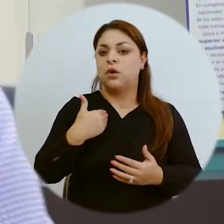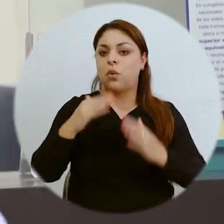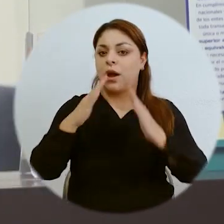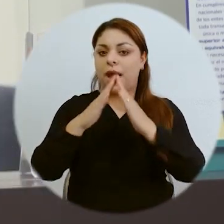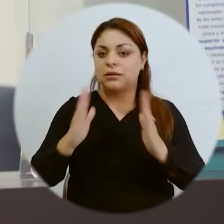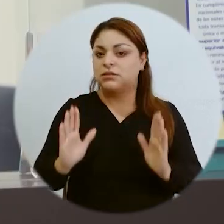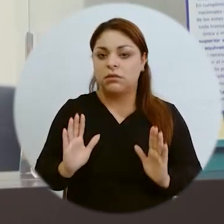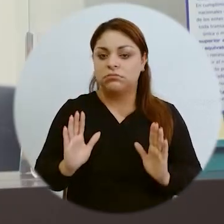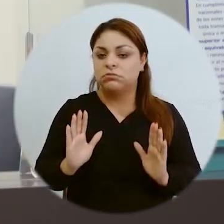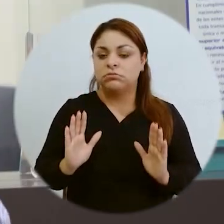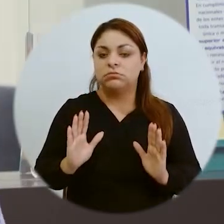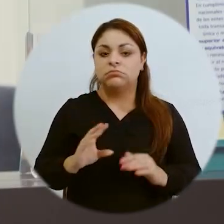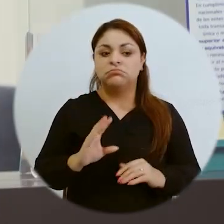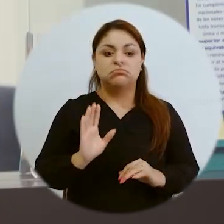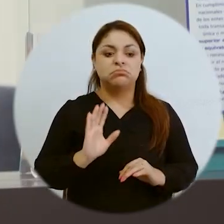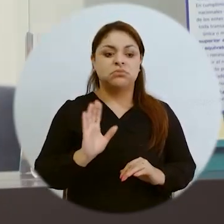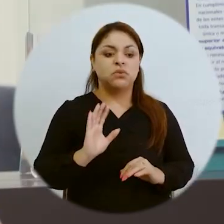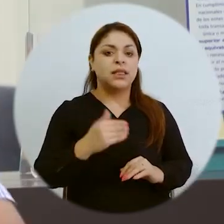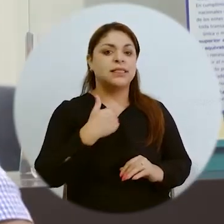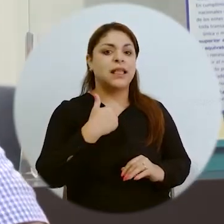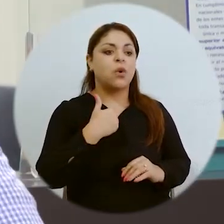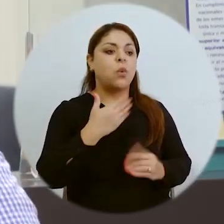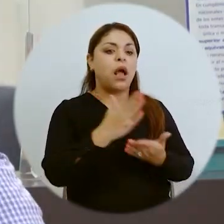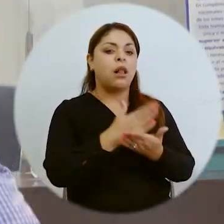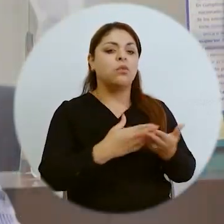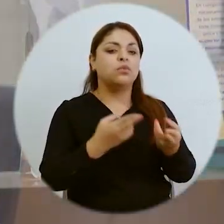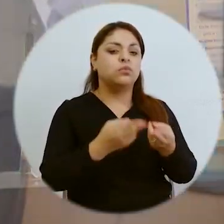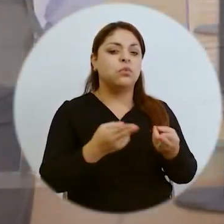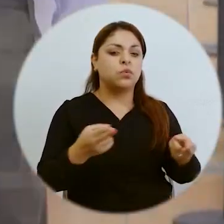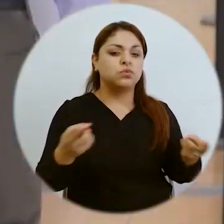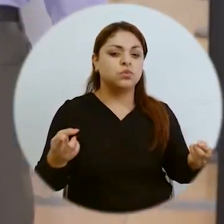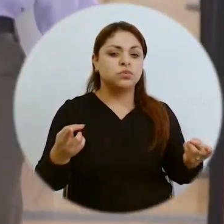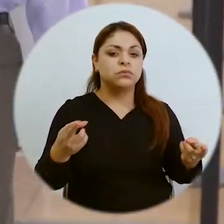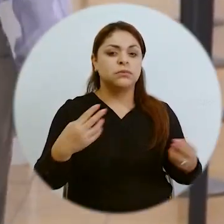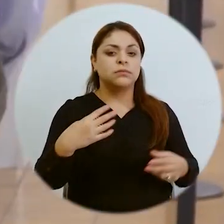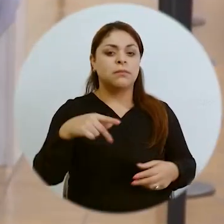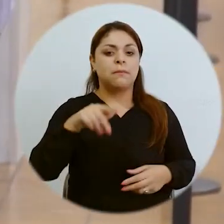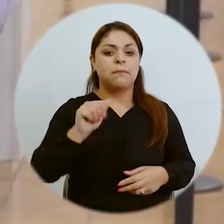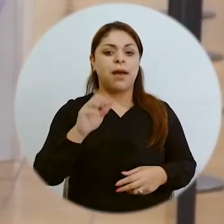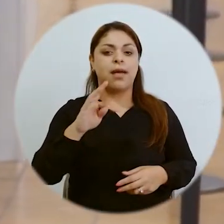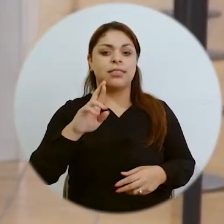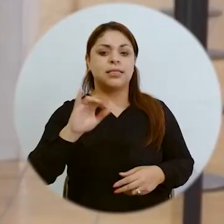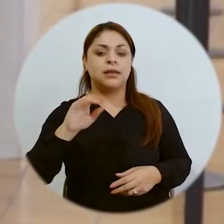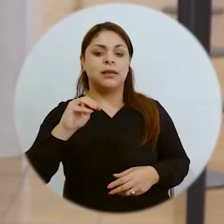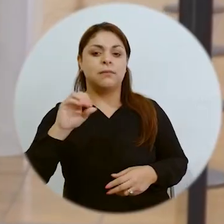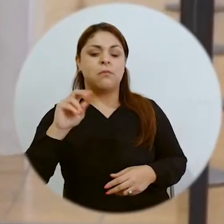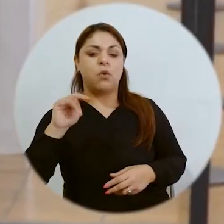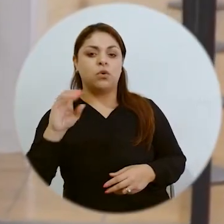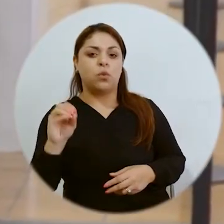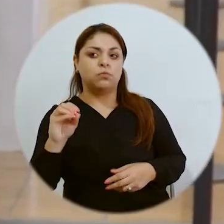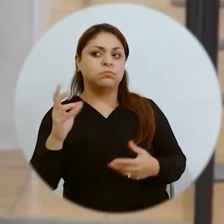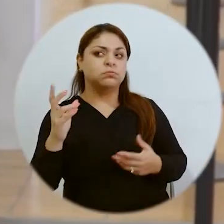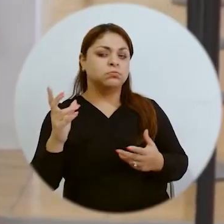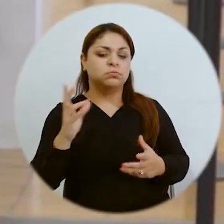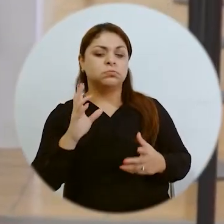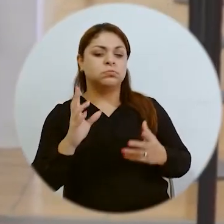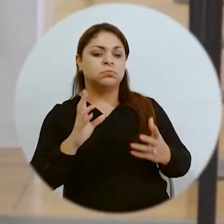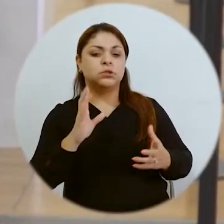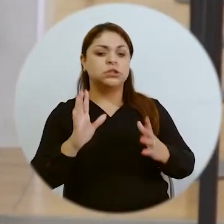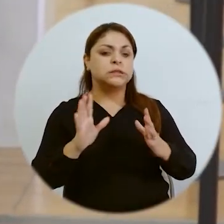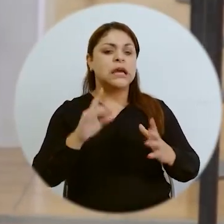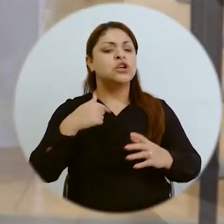propia. Pues resulta que no, financieramente podría ser que el ejercicio no dé. A mí me encantaría tener la casa a nombre